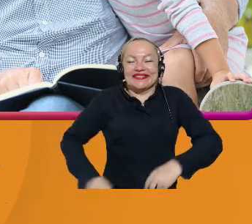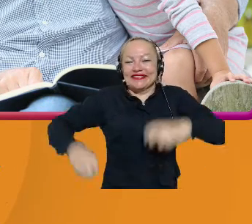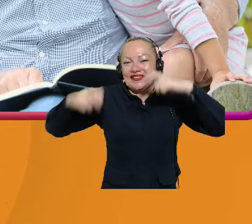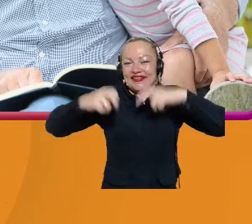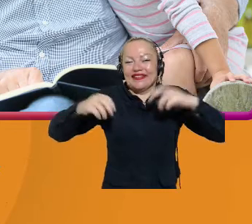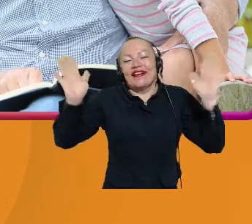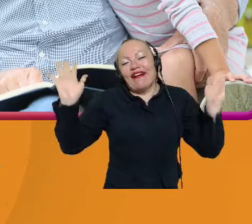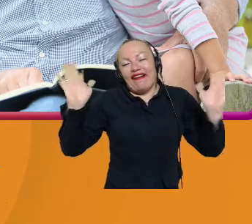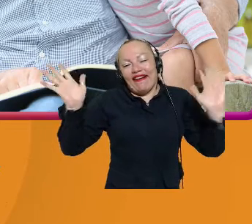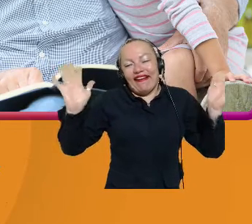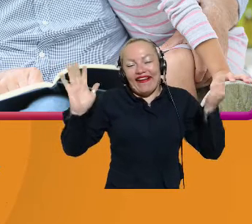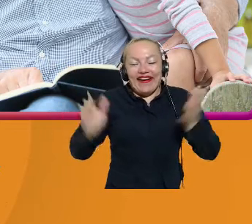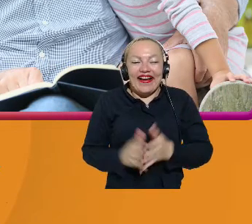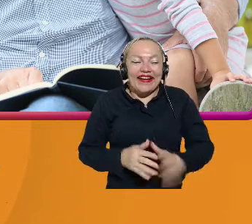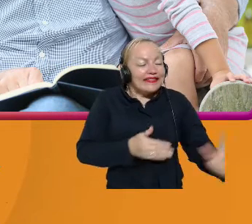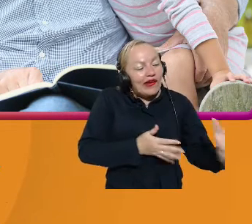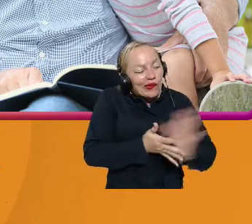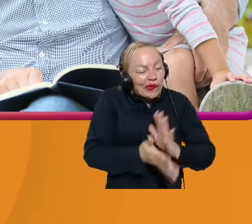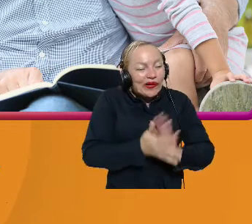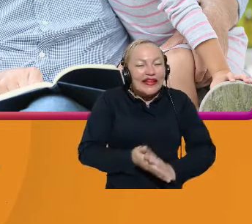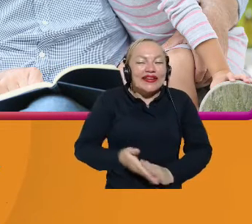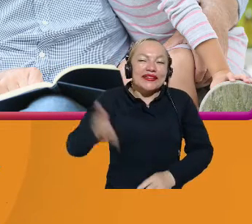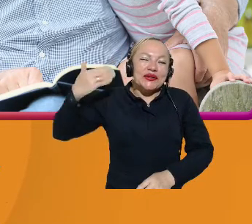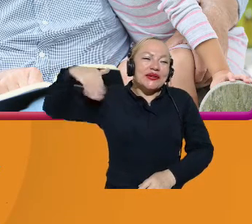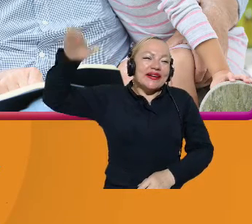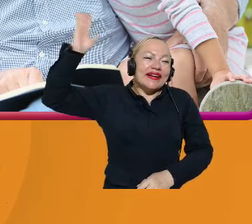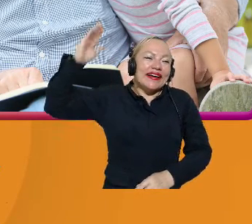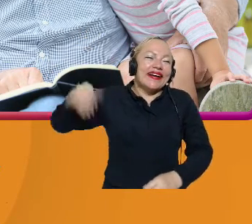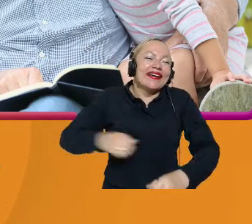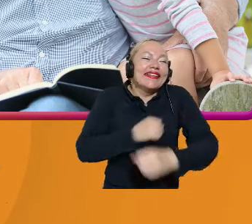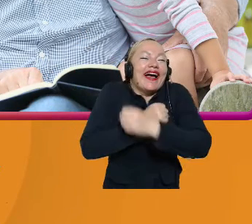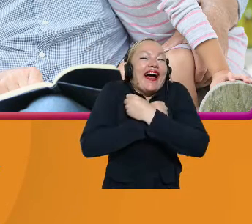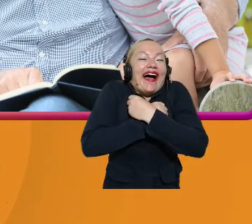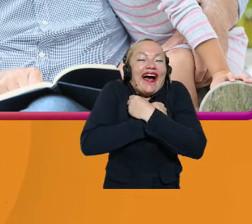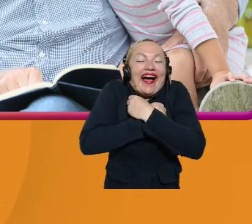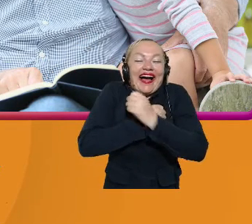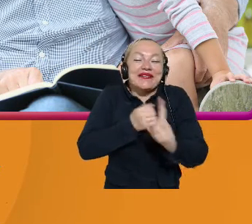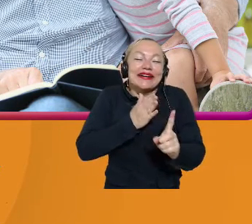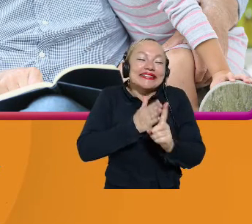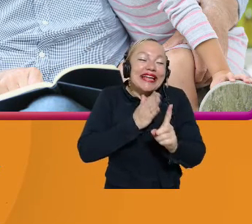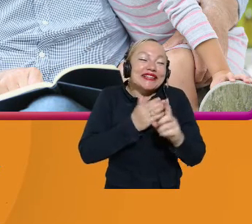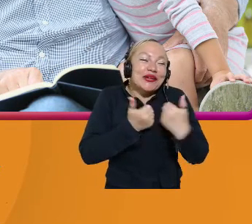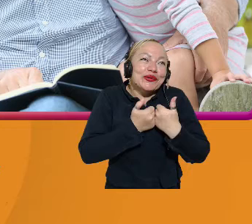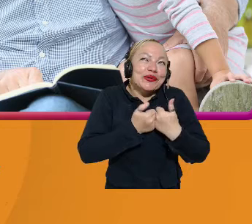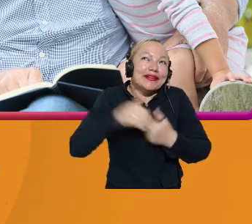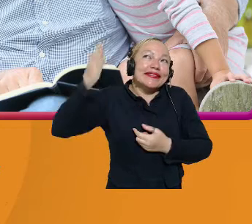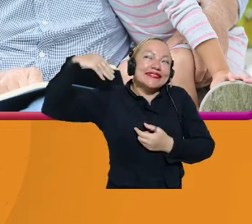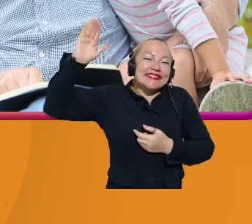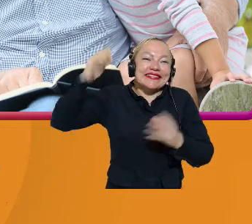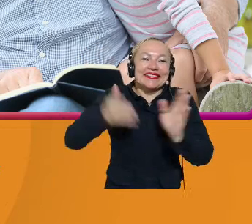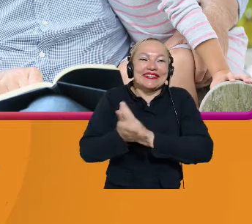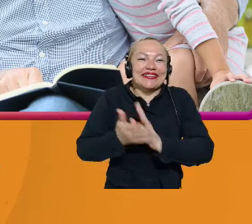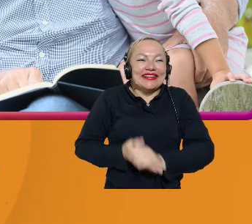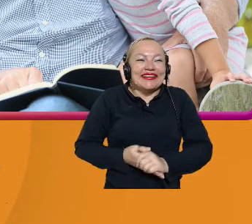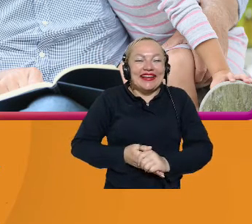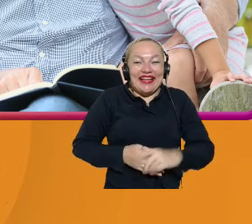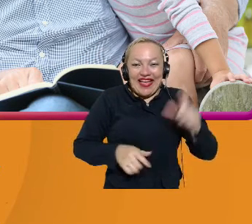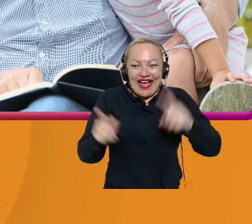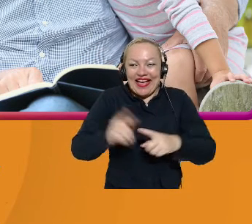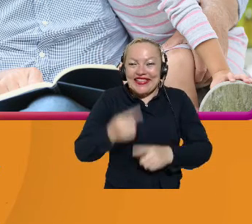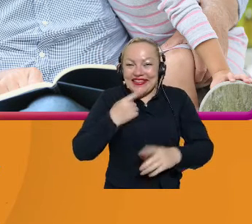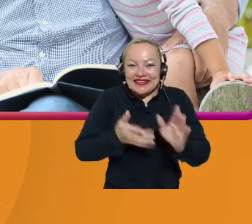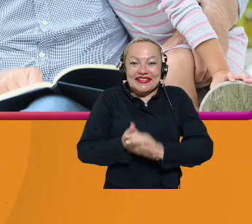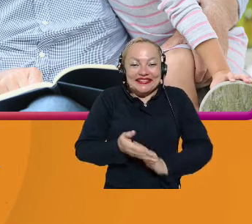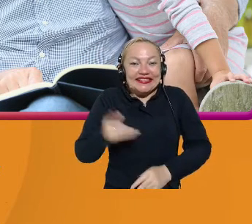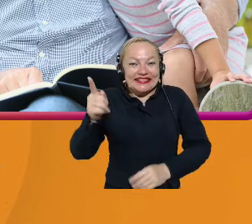hablar con ella. Ajá. Y ella me empieza a contar de los amores pasados. Abuela que se respete siempre tiene algún manjar bajo la